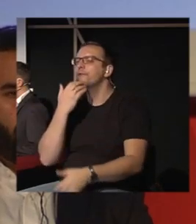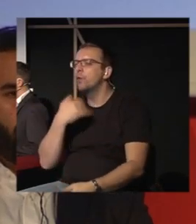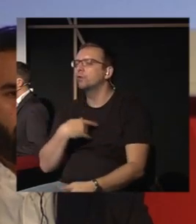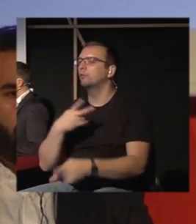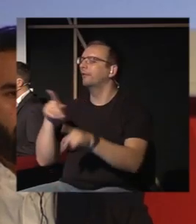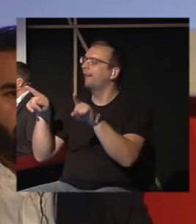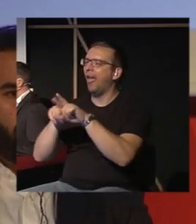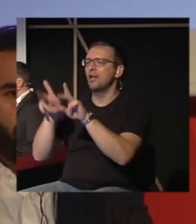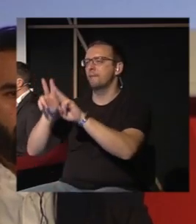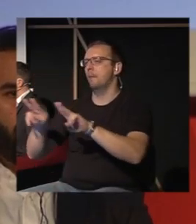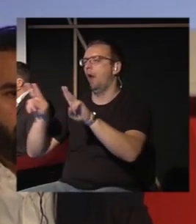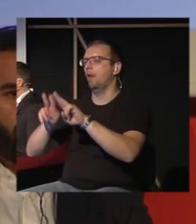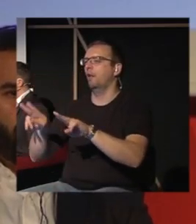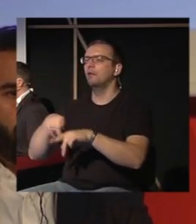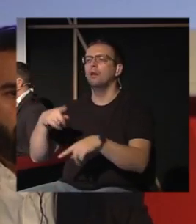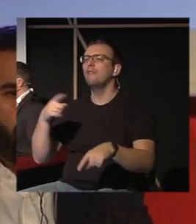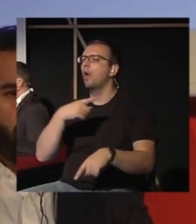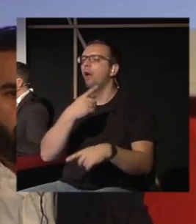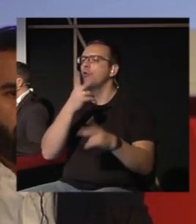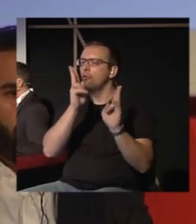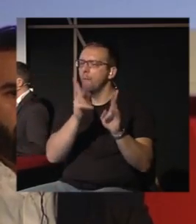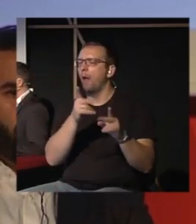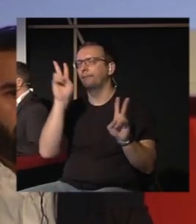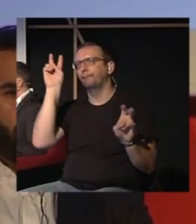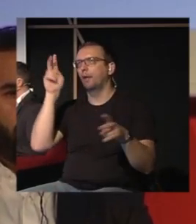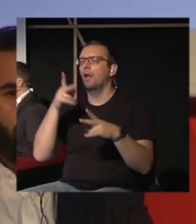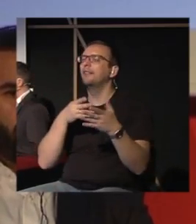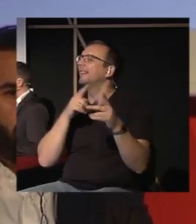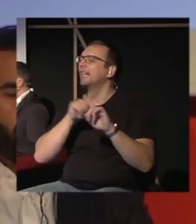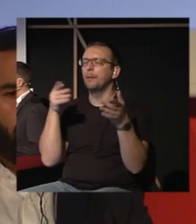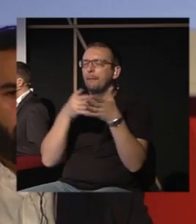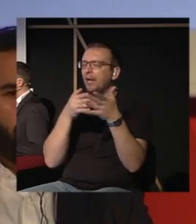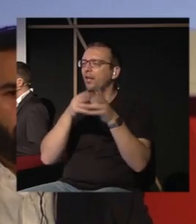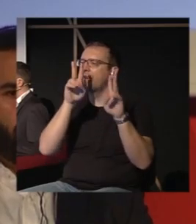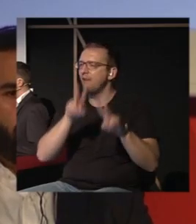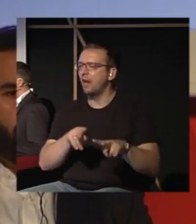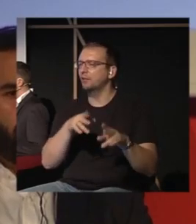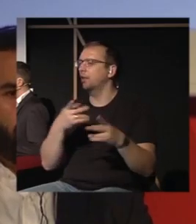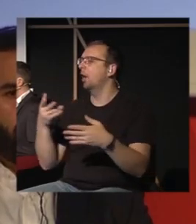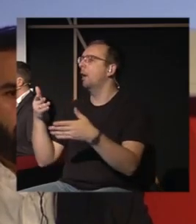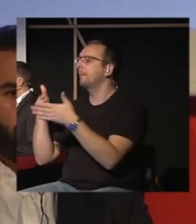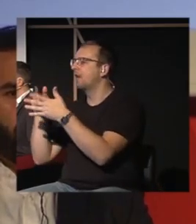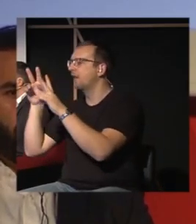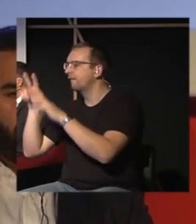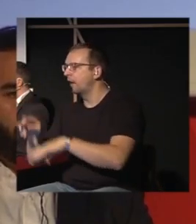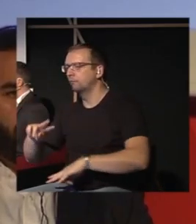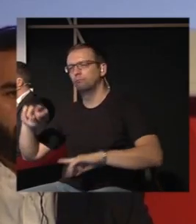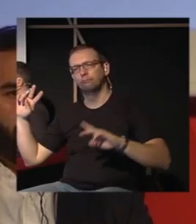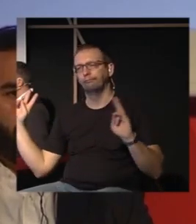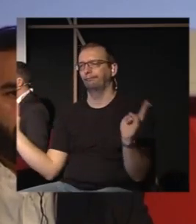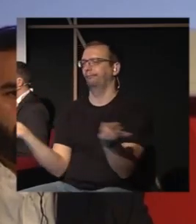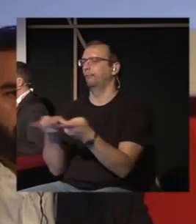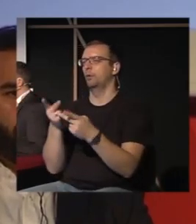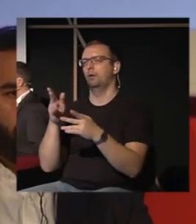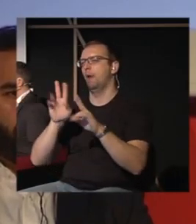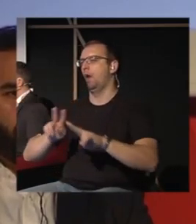la verdad que me motiva bastante. También a la pregunta de qué es lo que el consejo que yo le